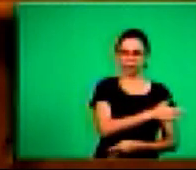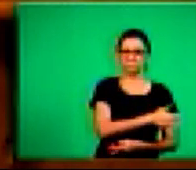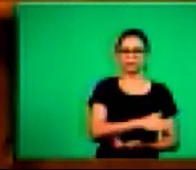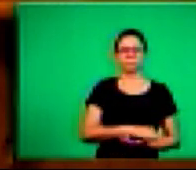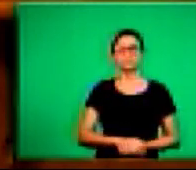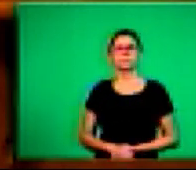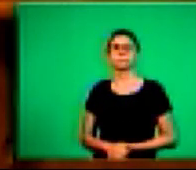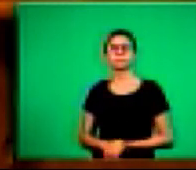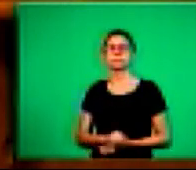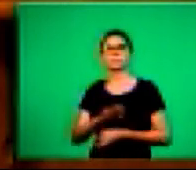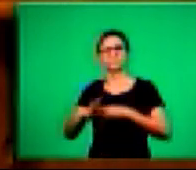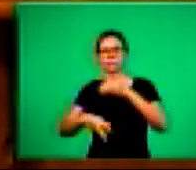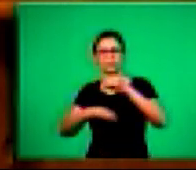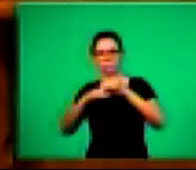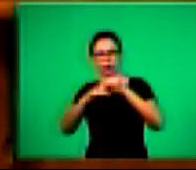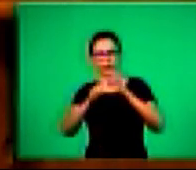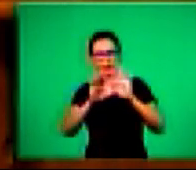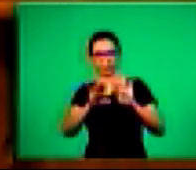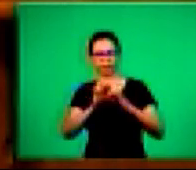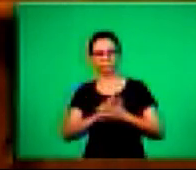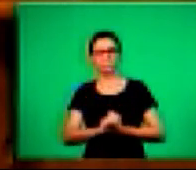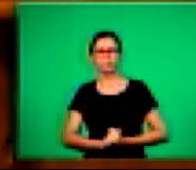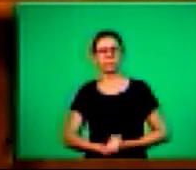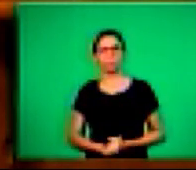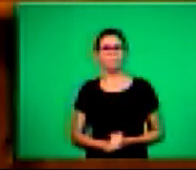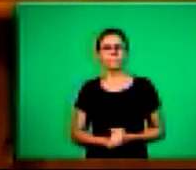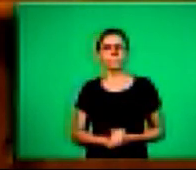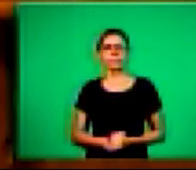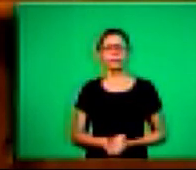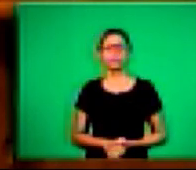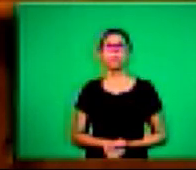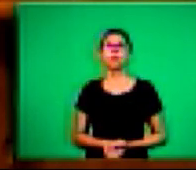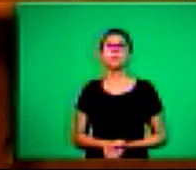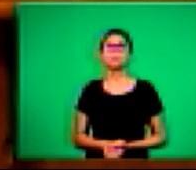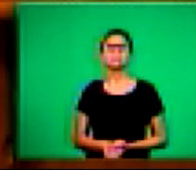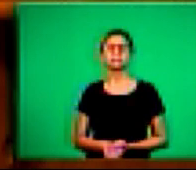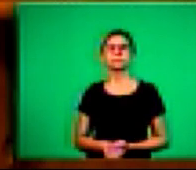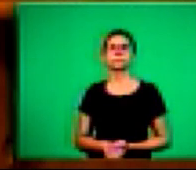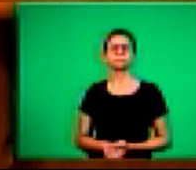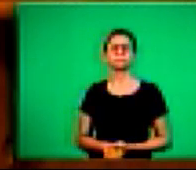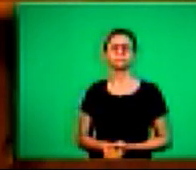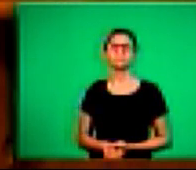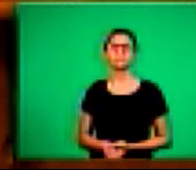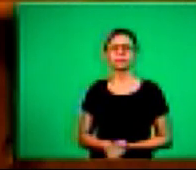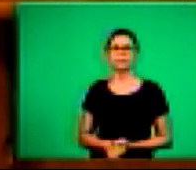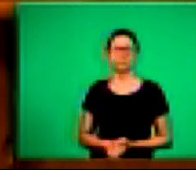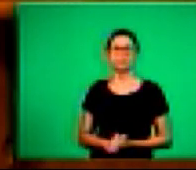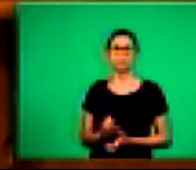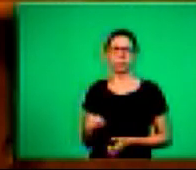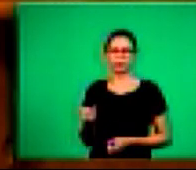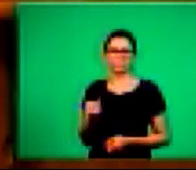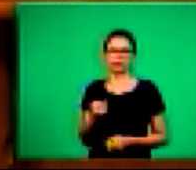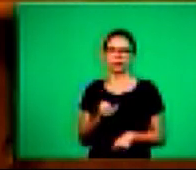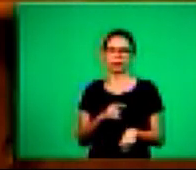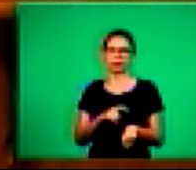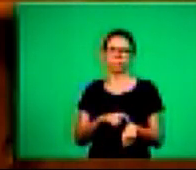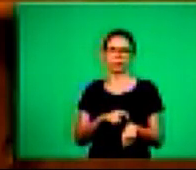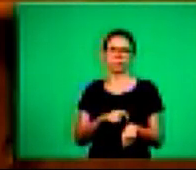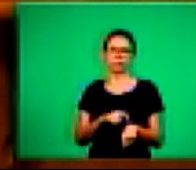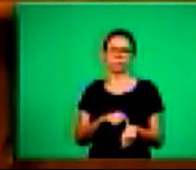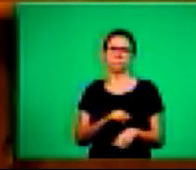volviendo entonces vamos a resumir estamos teniendo un poco más de tiempo hoy yo estoy abusando un poquito del tiempo pero las preguntas ya van a